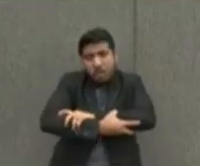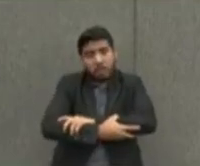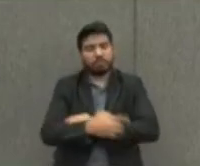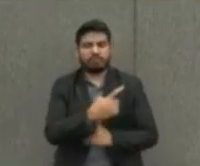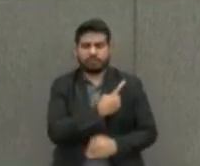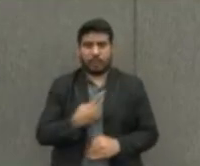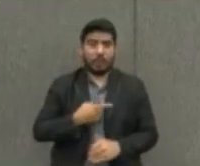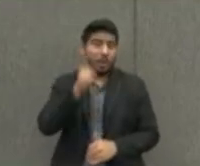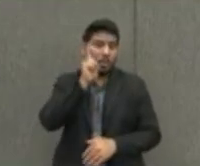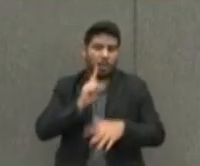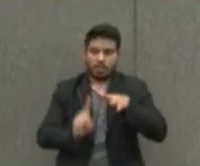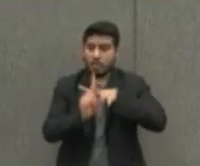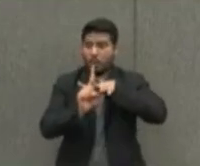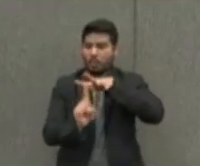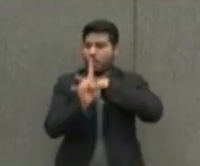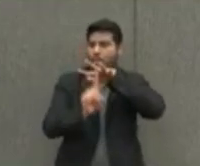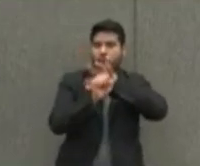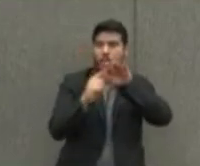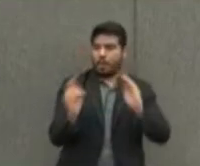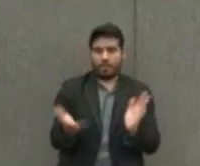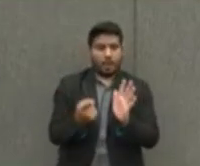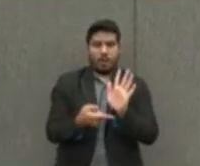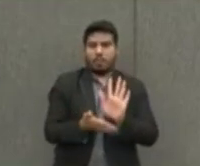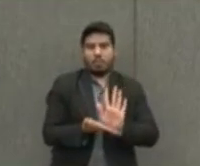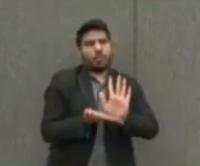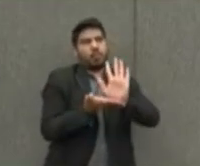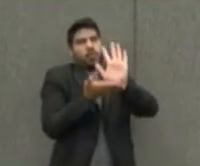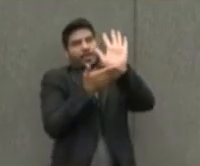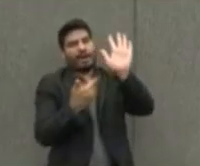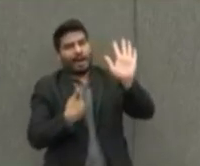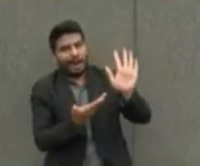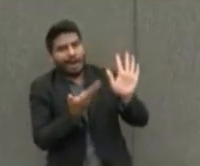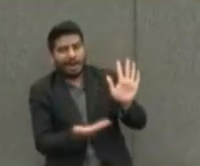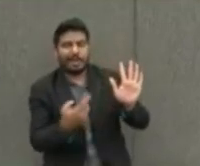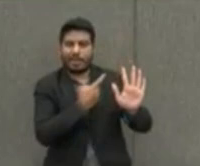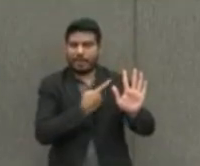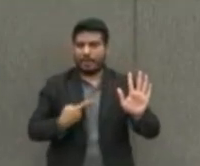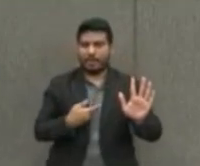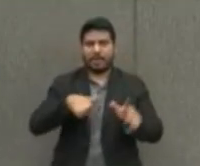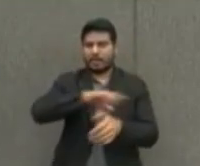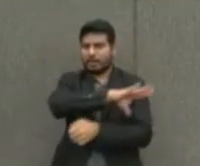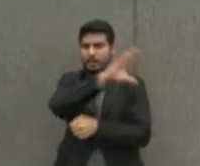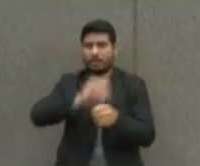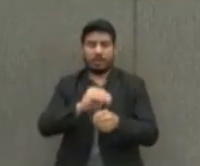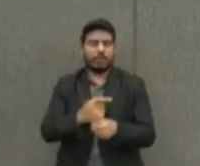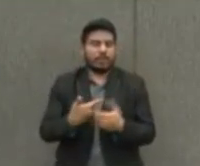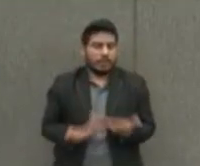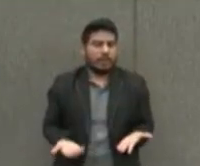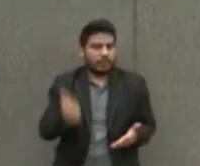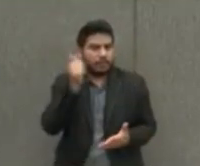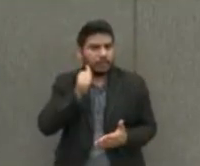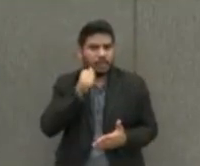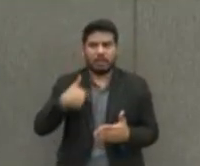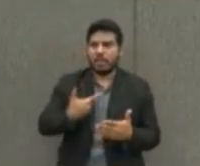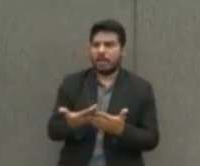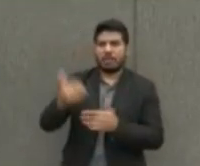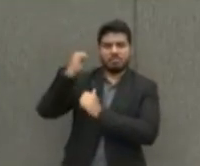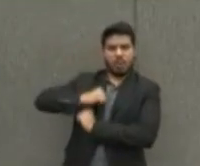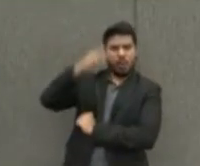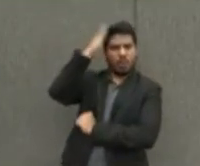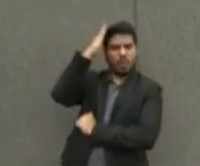de las mujeres tenemos ganas de que haya más espacios de poder representados por mujeres